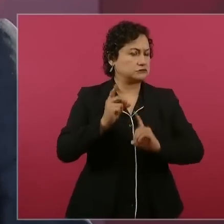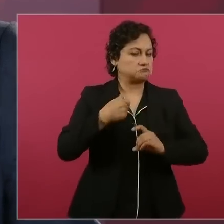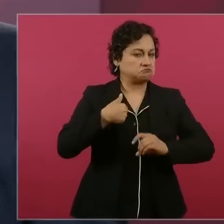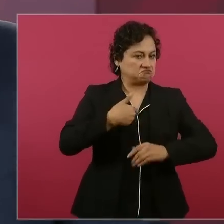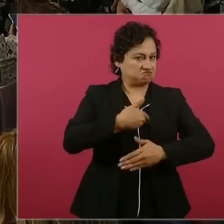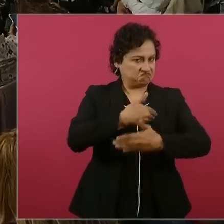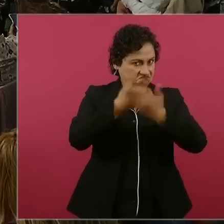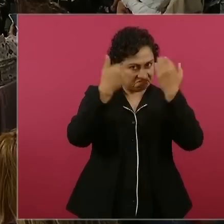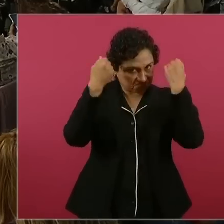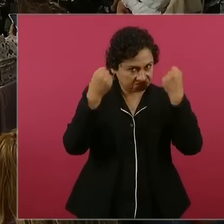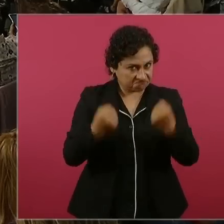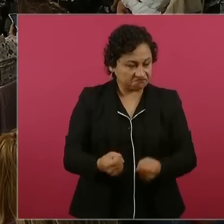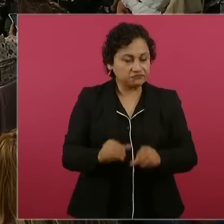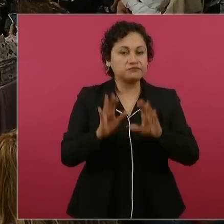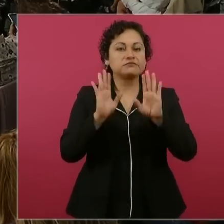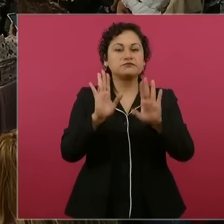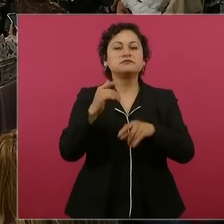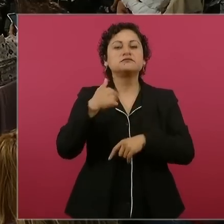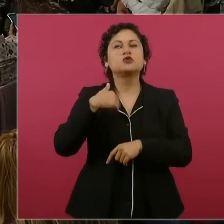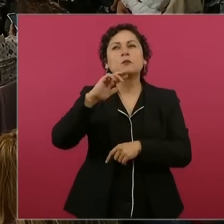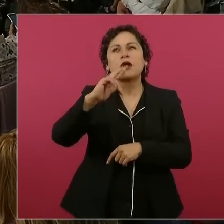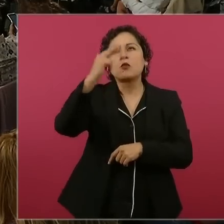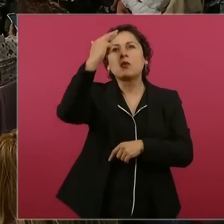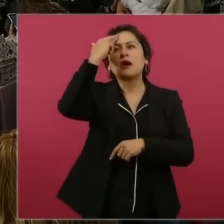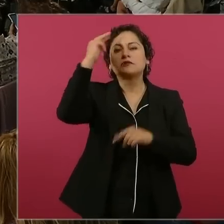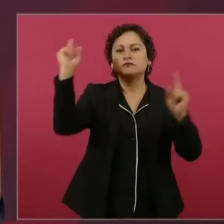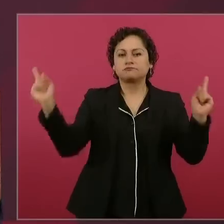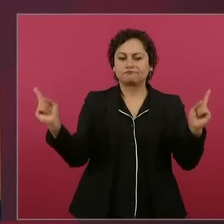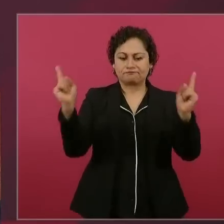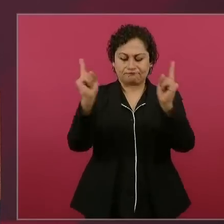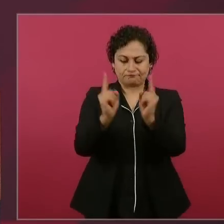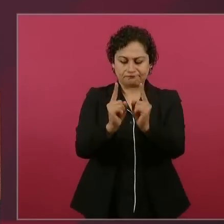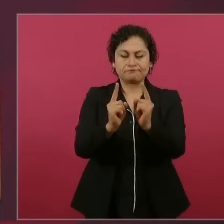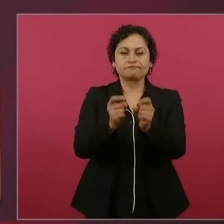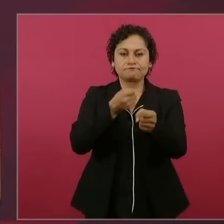Y recuerdo que le dije,